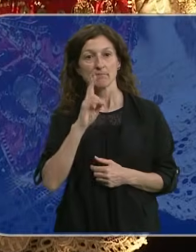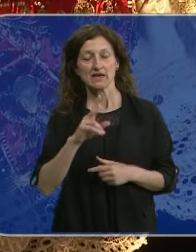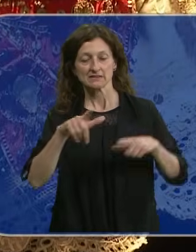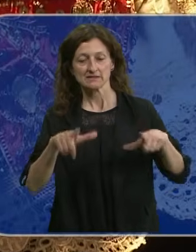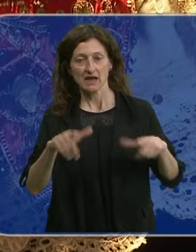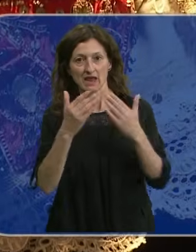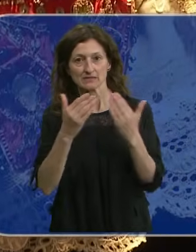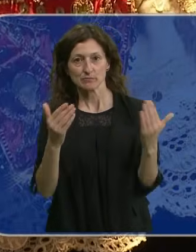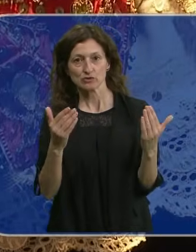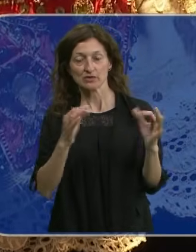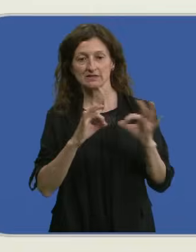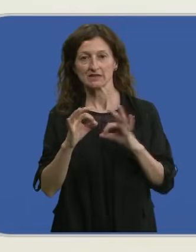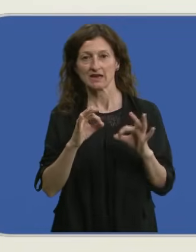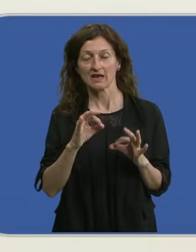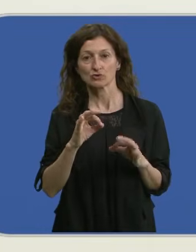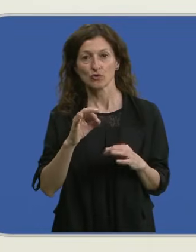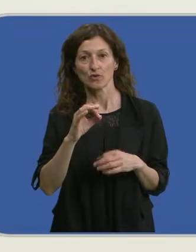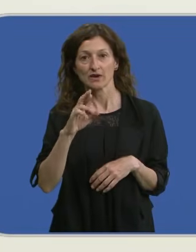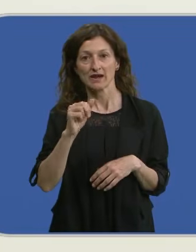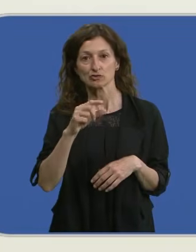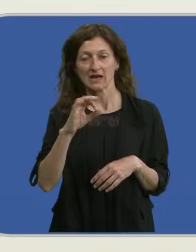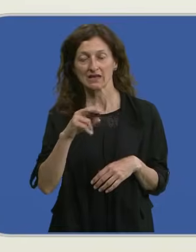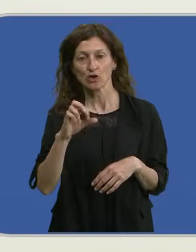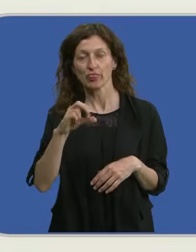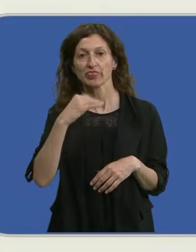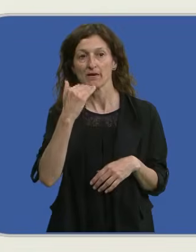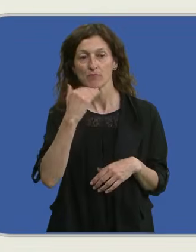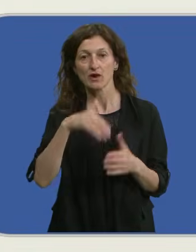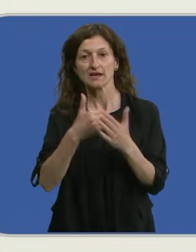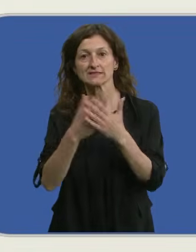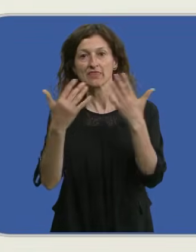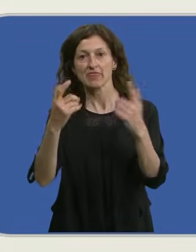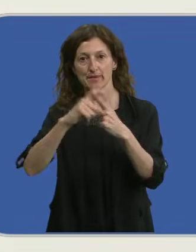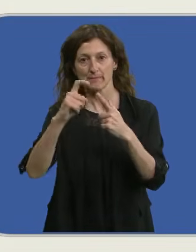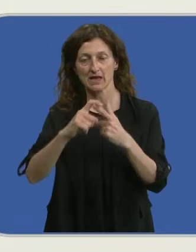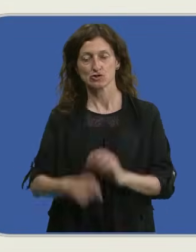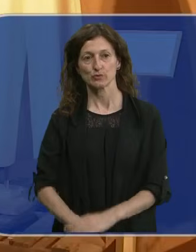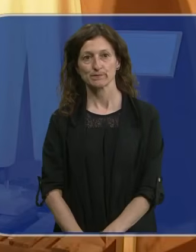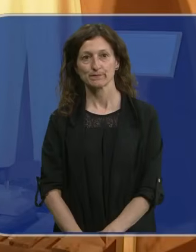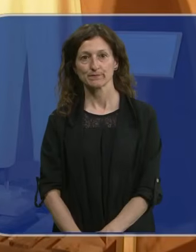la sala de exposiciones del Teatro Ramos Carrión de Zamora hasta el próximo 10 de mayo.